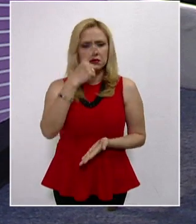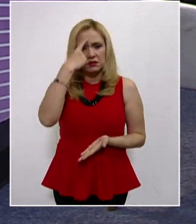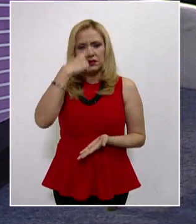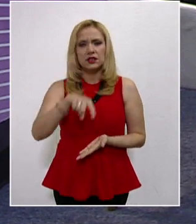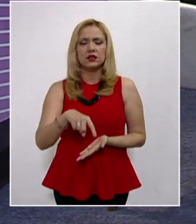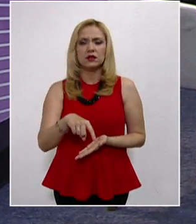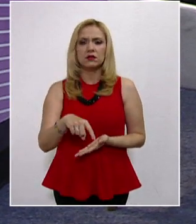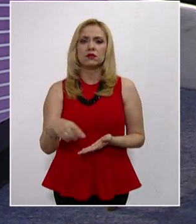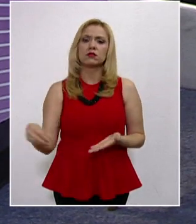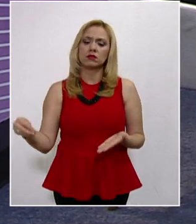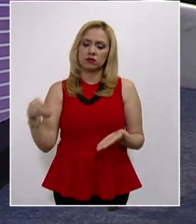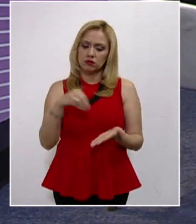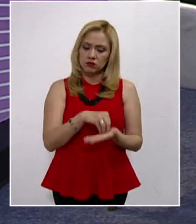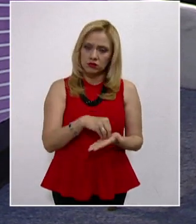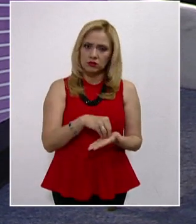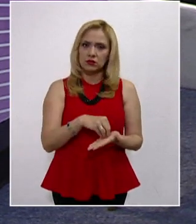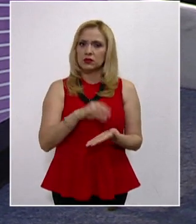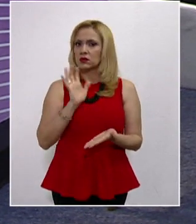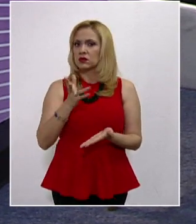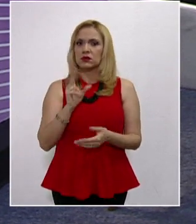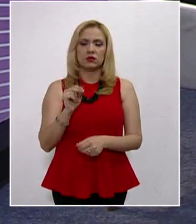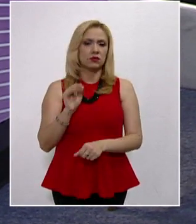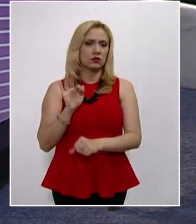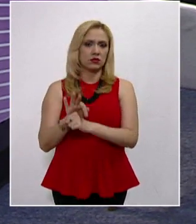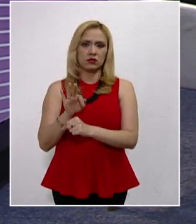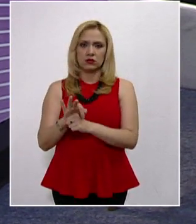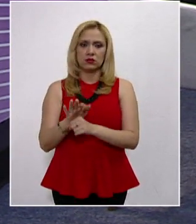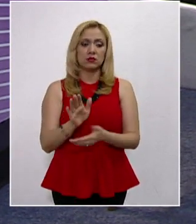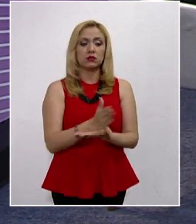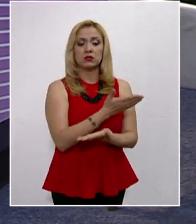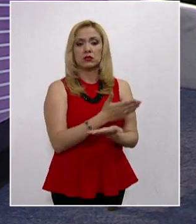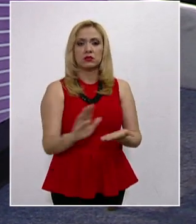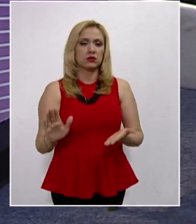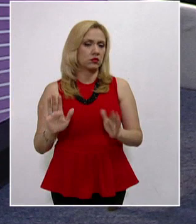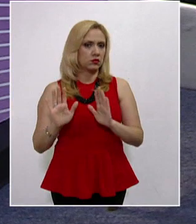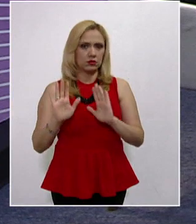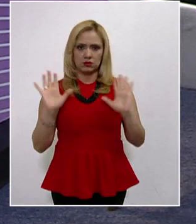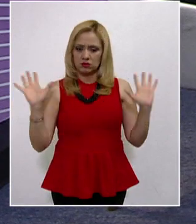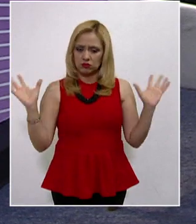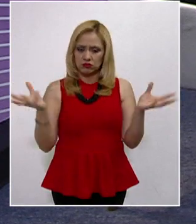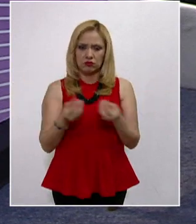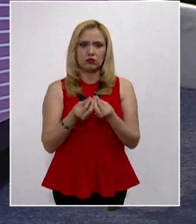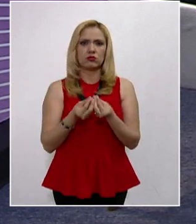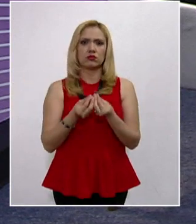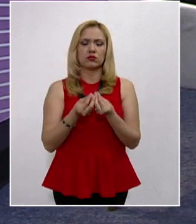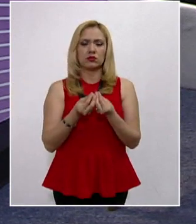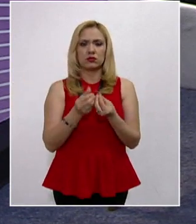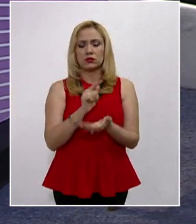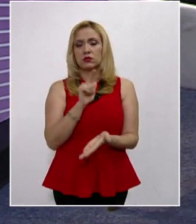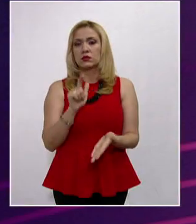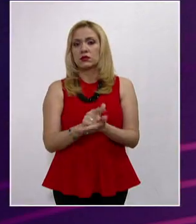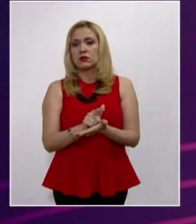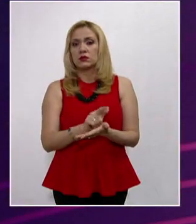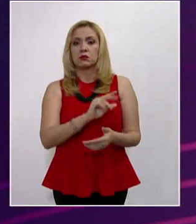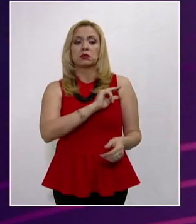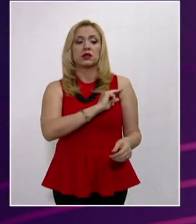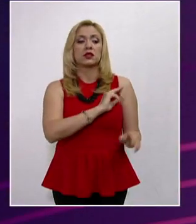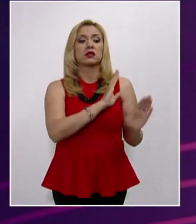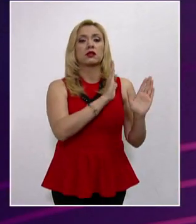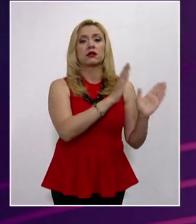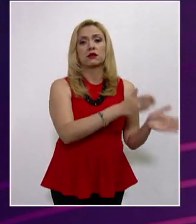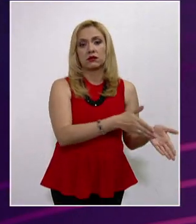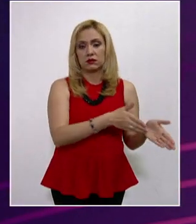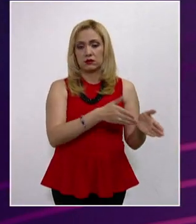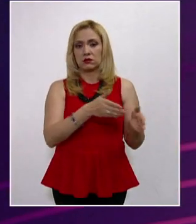para incluir esta restricción o exclusión de la jurisdicción militar en legislaciones específicas como